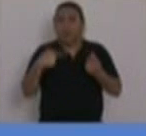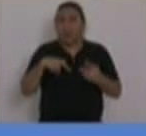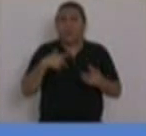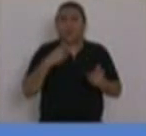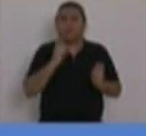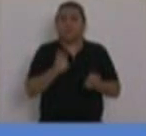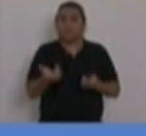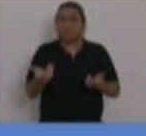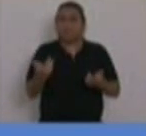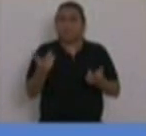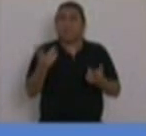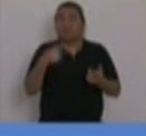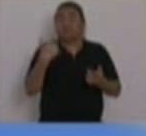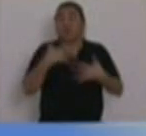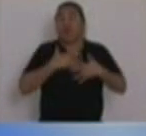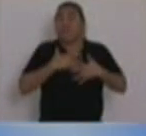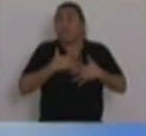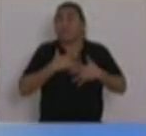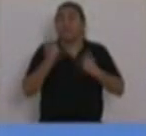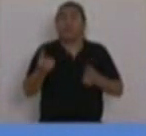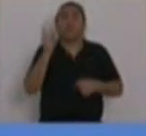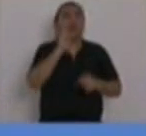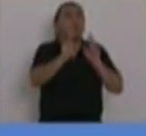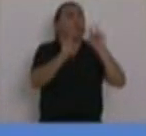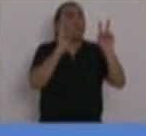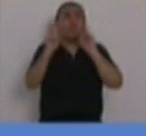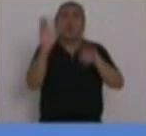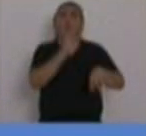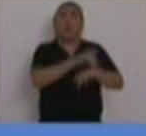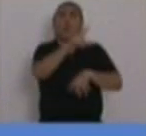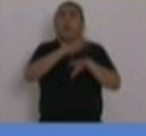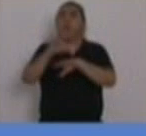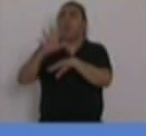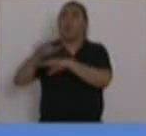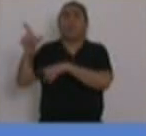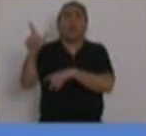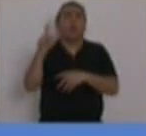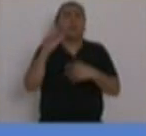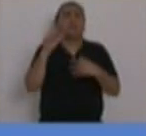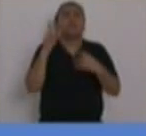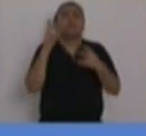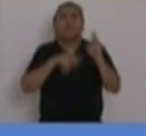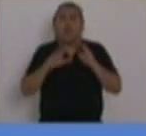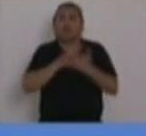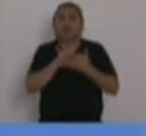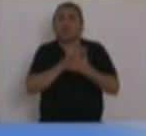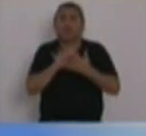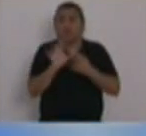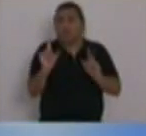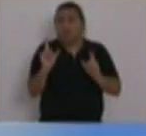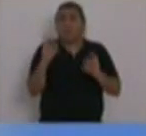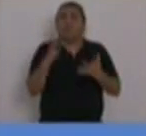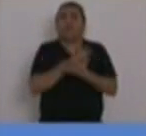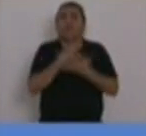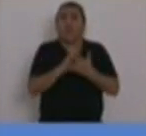el Fondo Monetario Internacional y se endeudó con Venezuela, que no creo que la deuda con Venezuela haya sido en pesos, sino en dólares y con una tasa, como